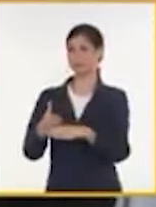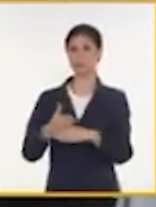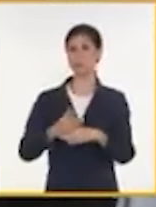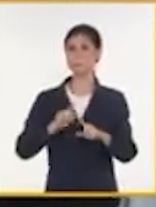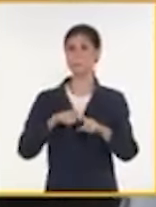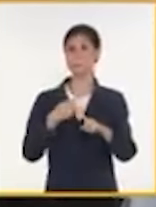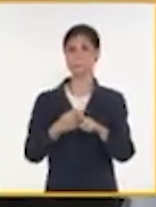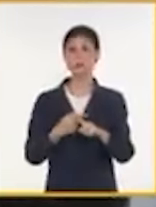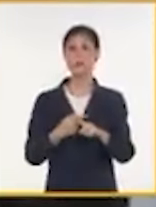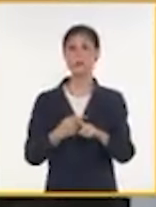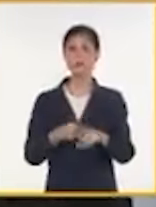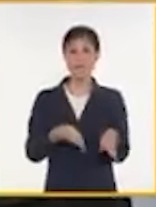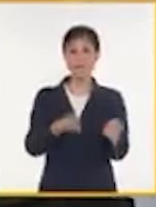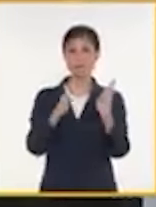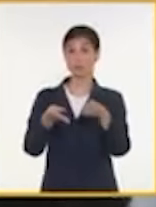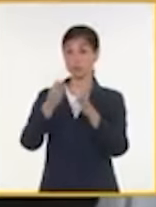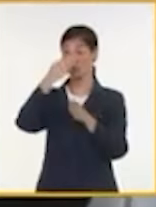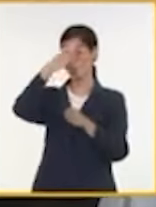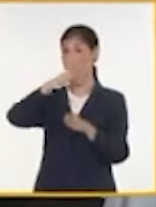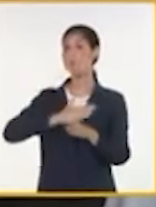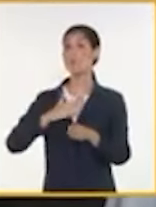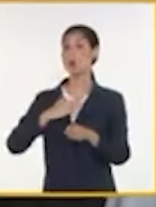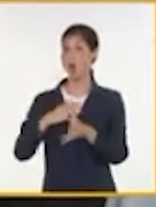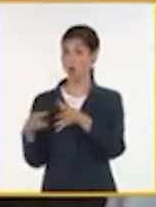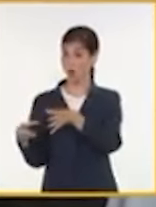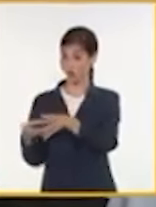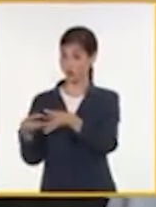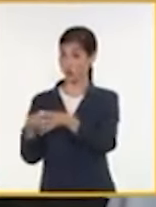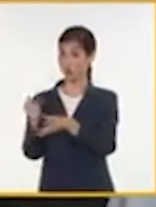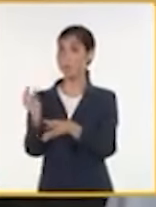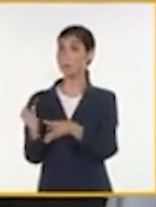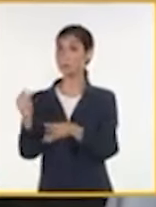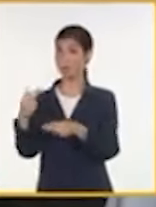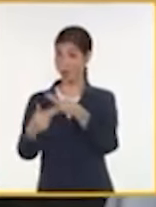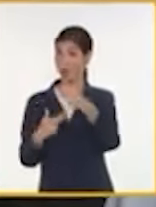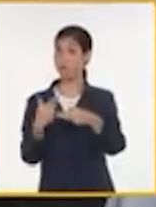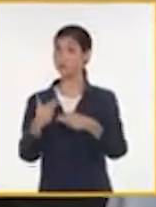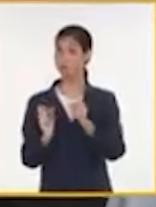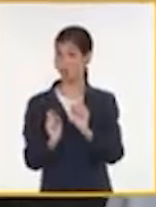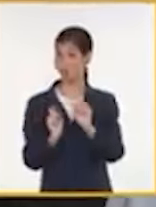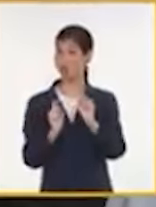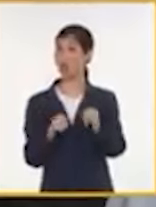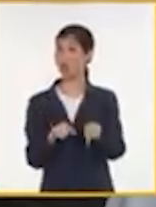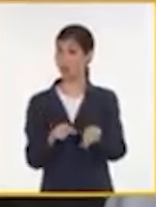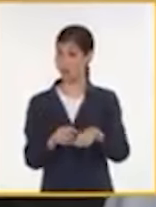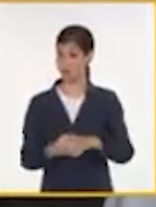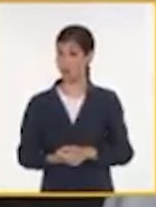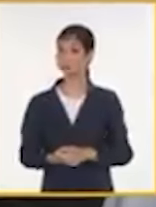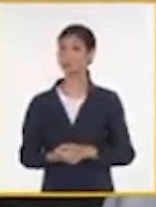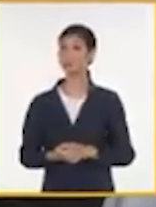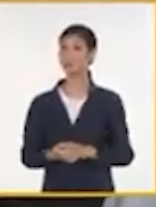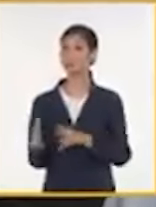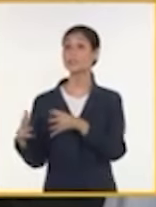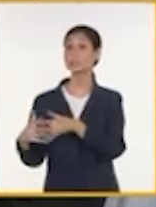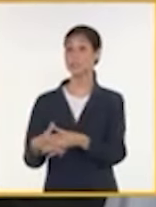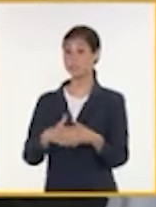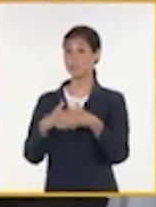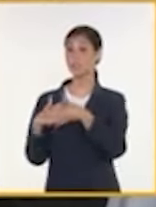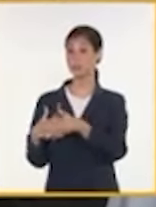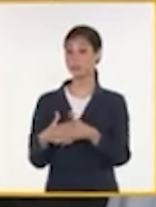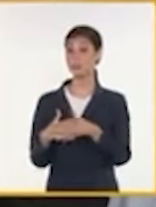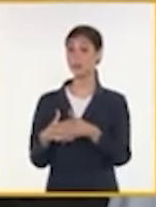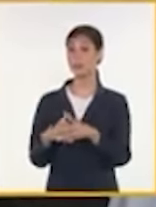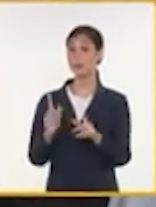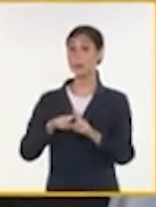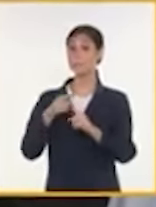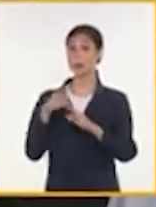entidades cubanas fueron notificados oficialmente las autoridades norteamericanas por la fiscalía general de la república Y por los